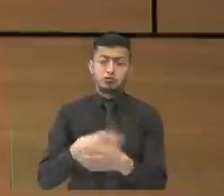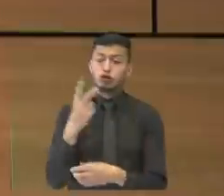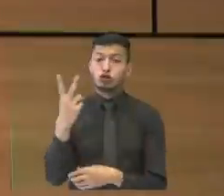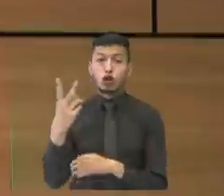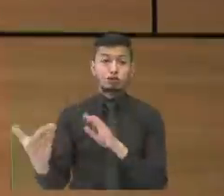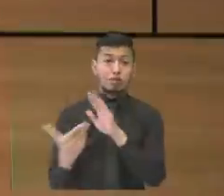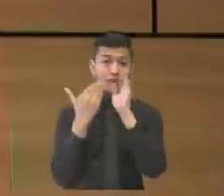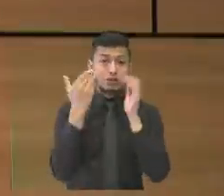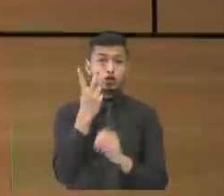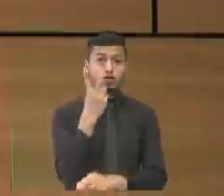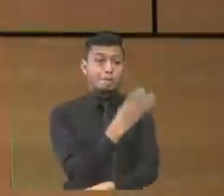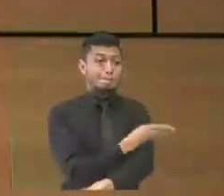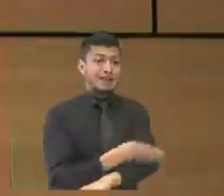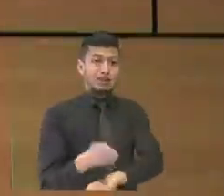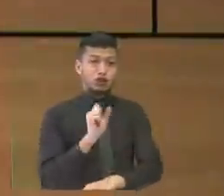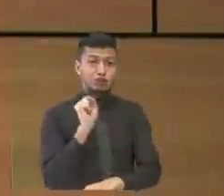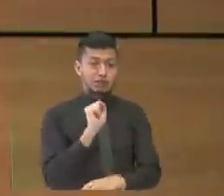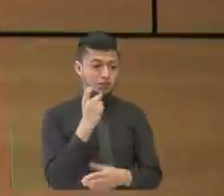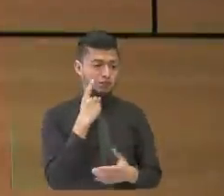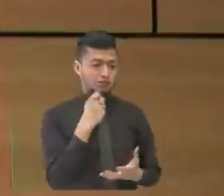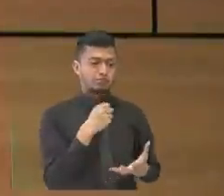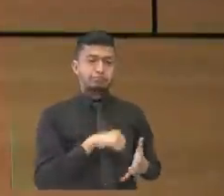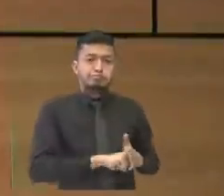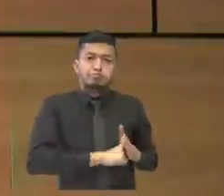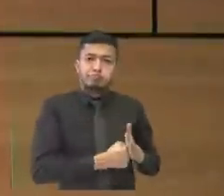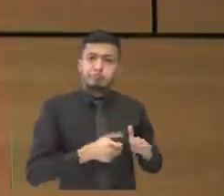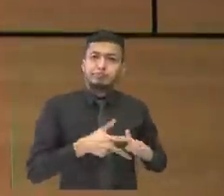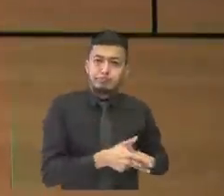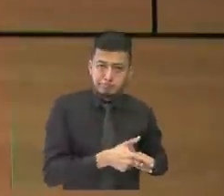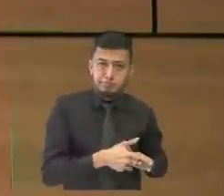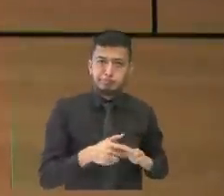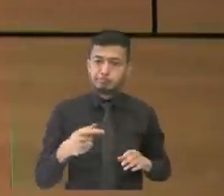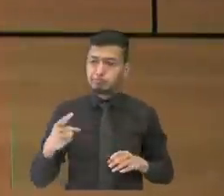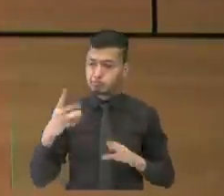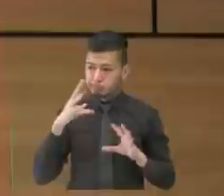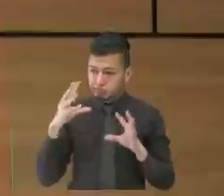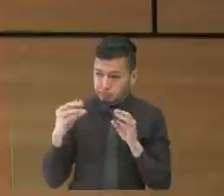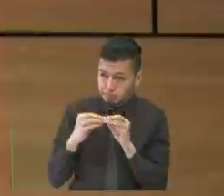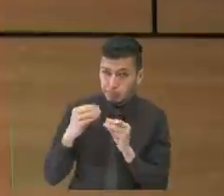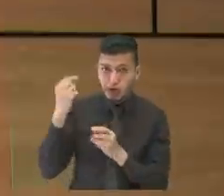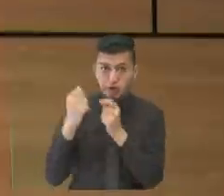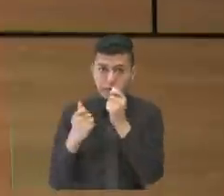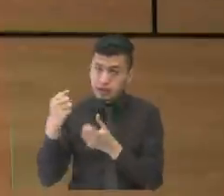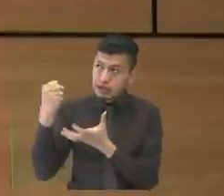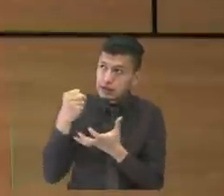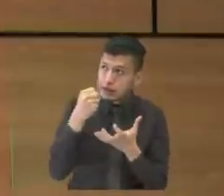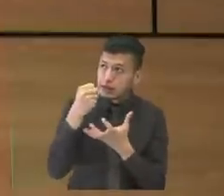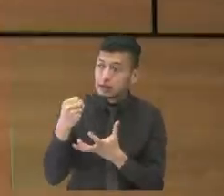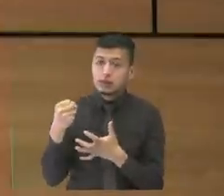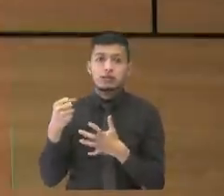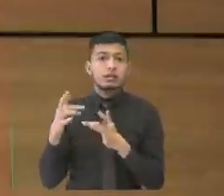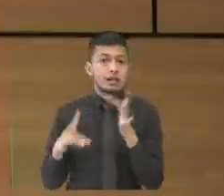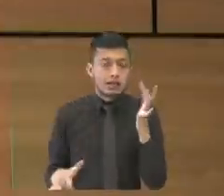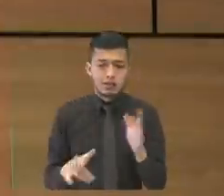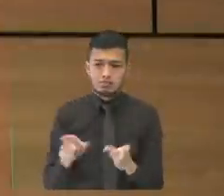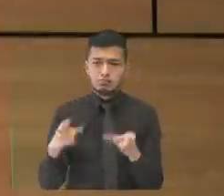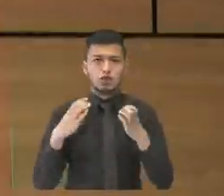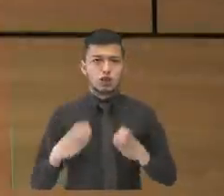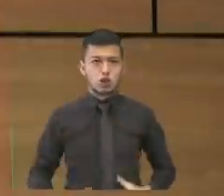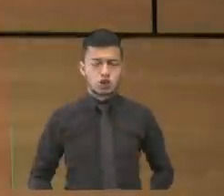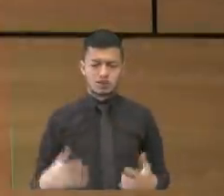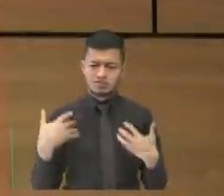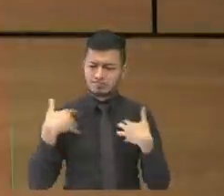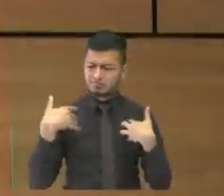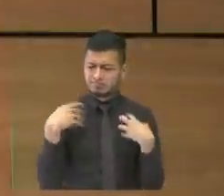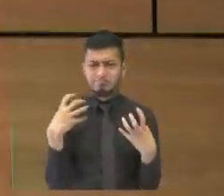2 billones de pesos embolatados, el incumplimiento del convenio de cofinanciación con la nación y la ciudadanía frustrada. Eso